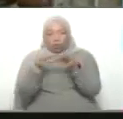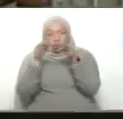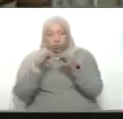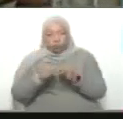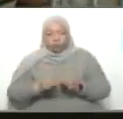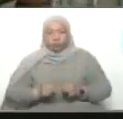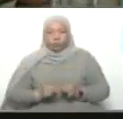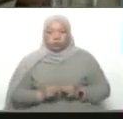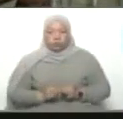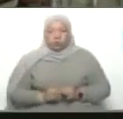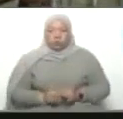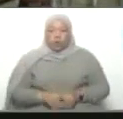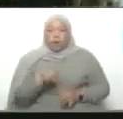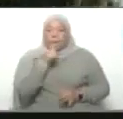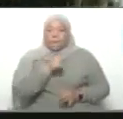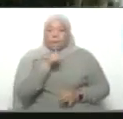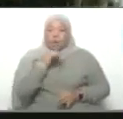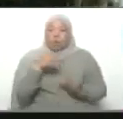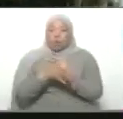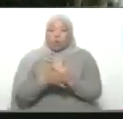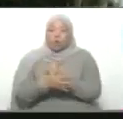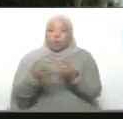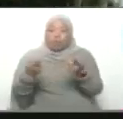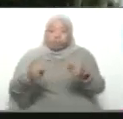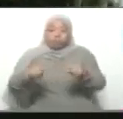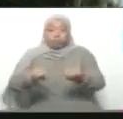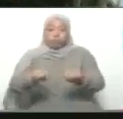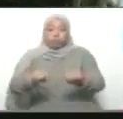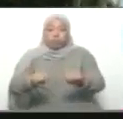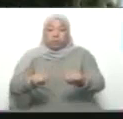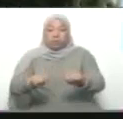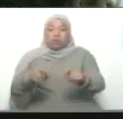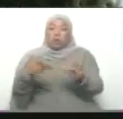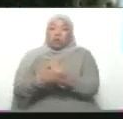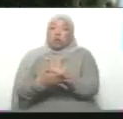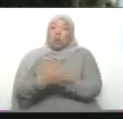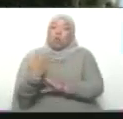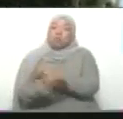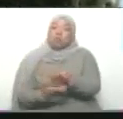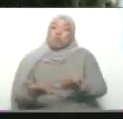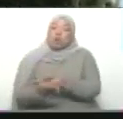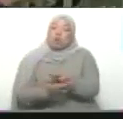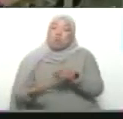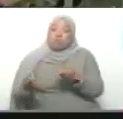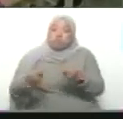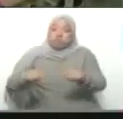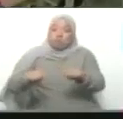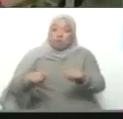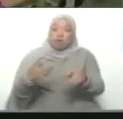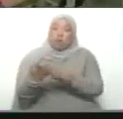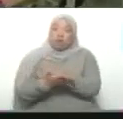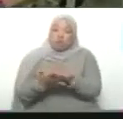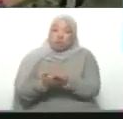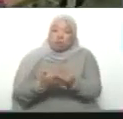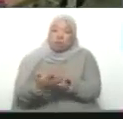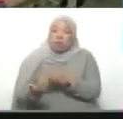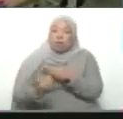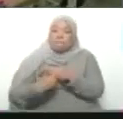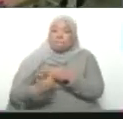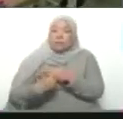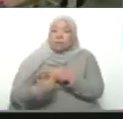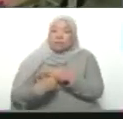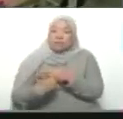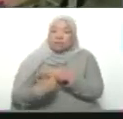contundentes, que los hemos mantenido en medio de la guerra económica, las sanciones criminales, el bloqueo económico, las